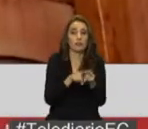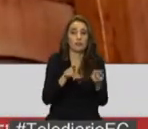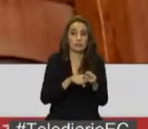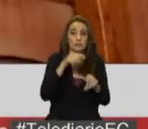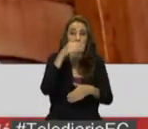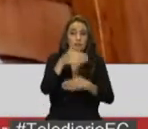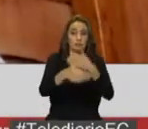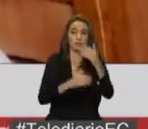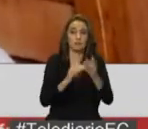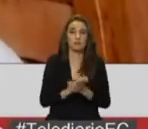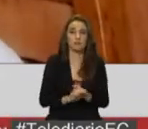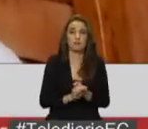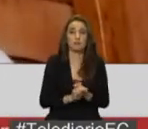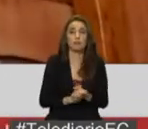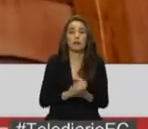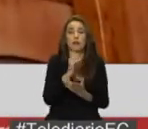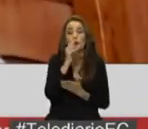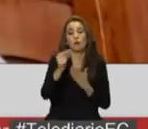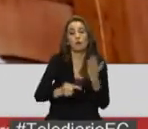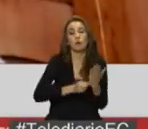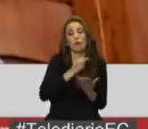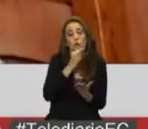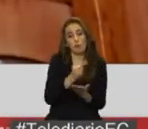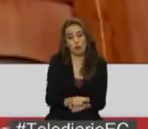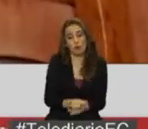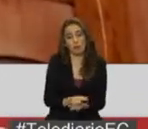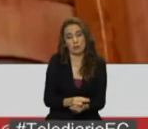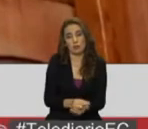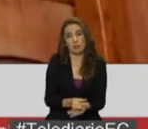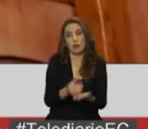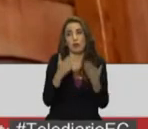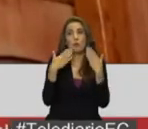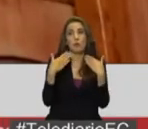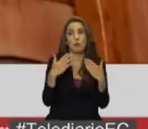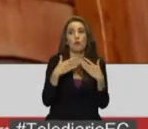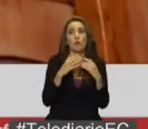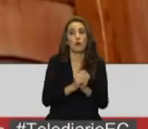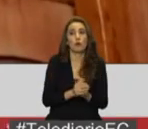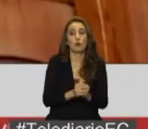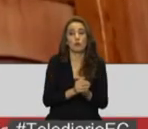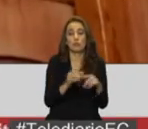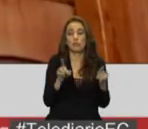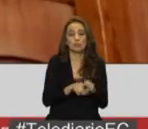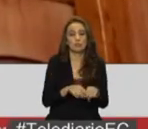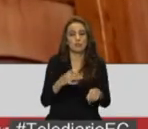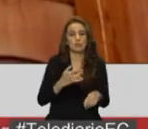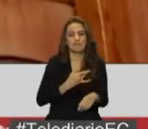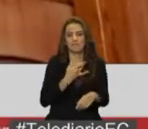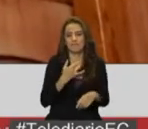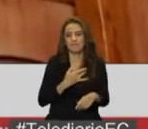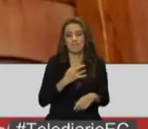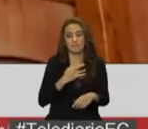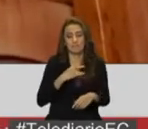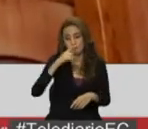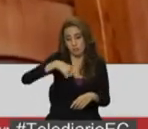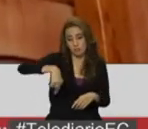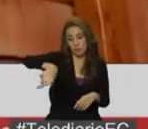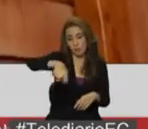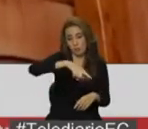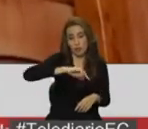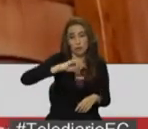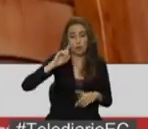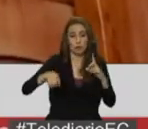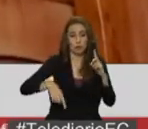Mire, Guayas y Guayaquil está dolido, indignado nos encontramos nosotros. El día